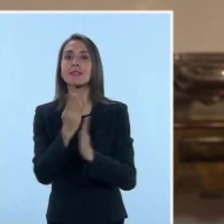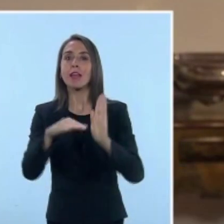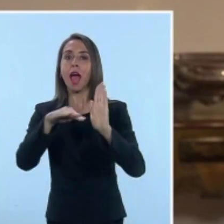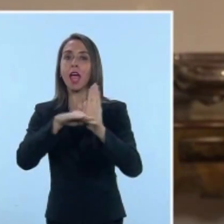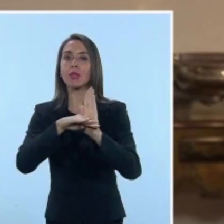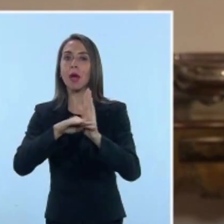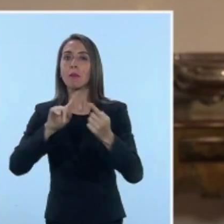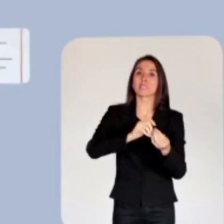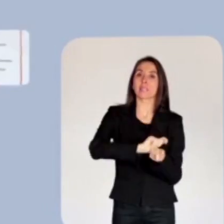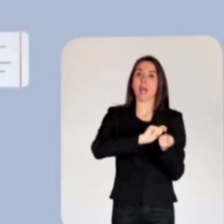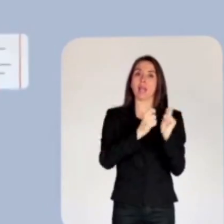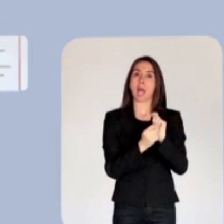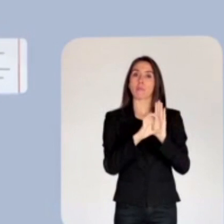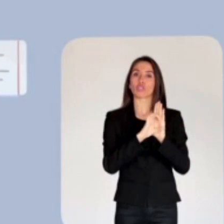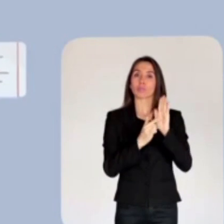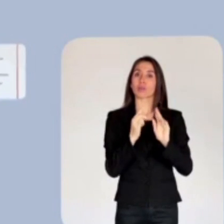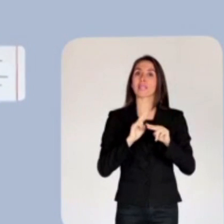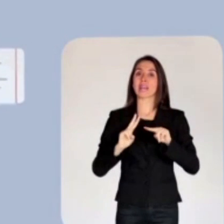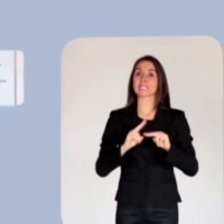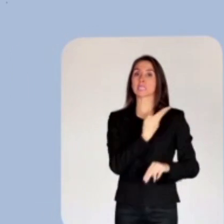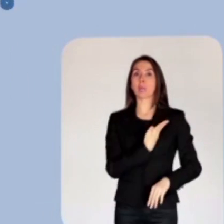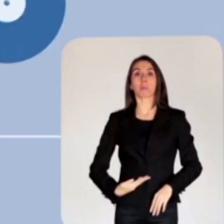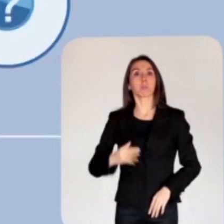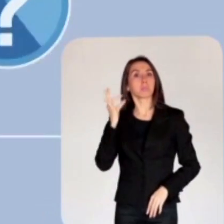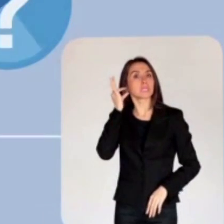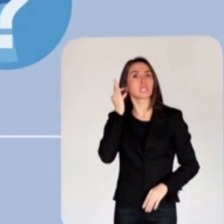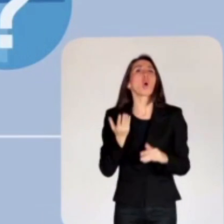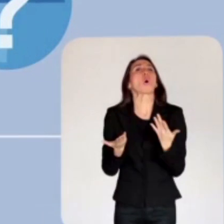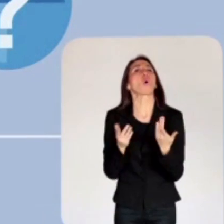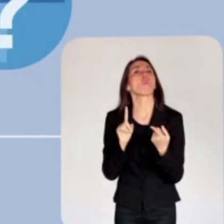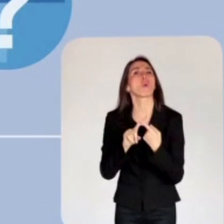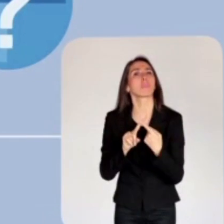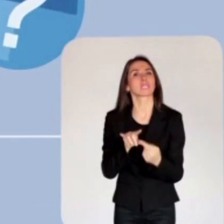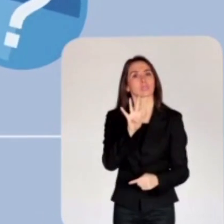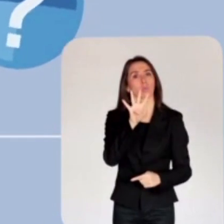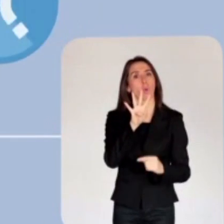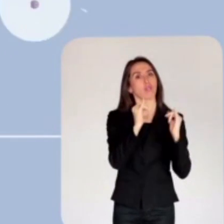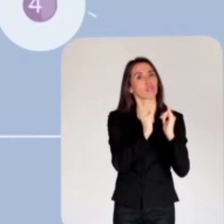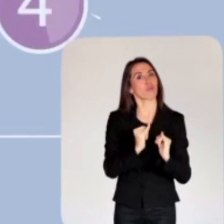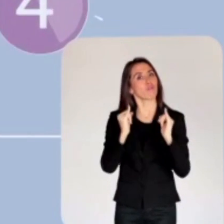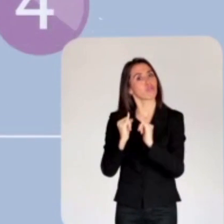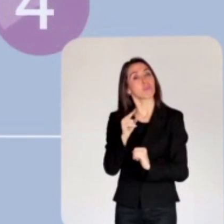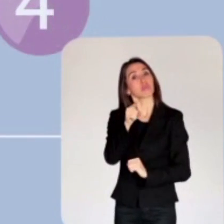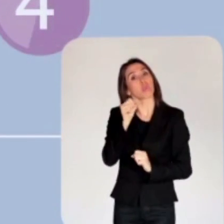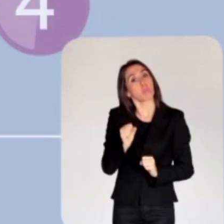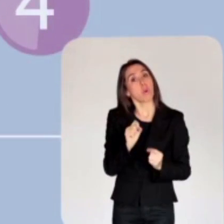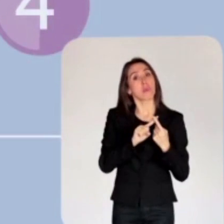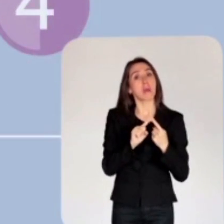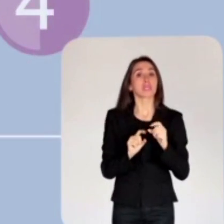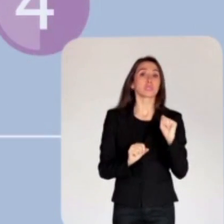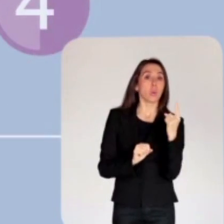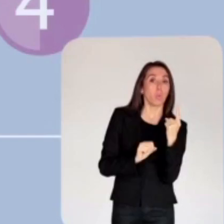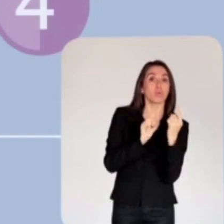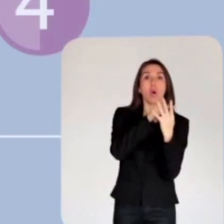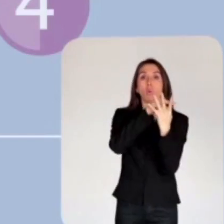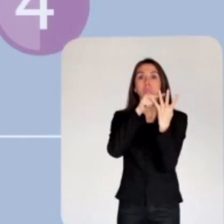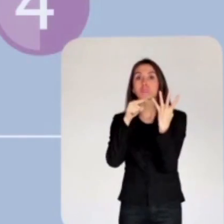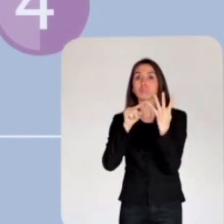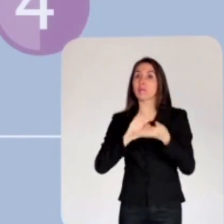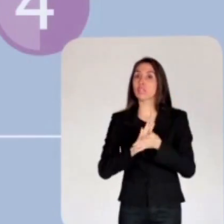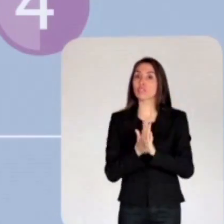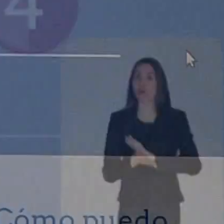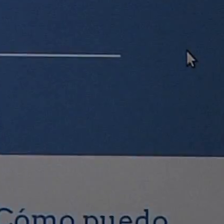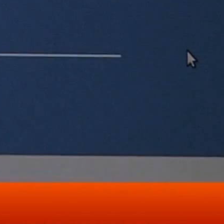participación de todos ustedes los chilenos podrán opinar sobre el proceso a través de cuatro instancias la página web